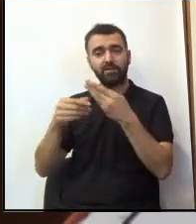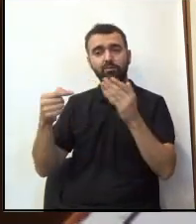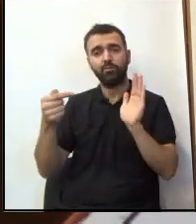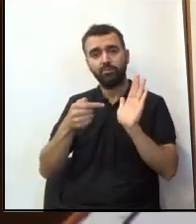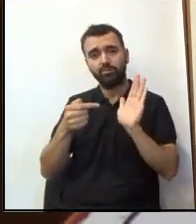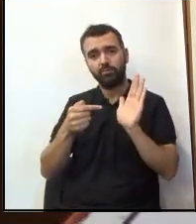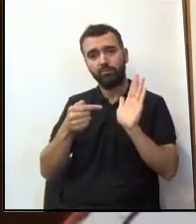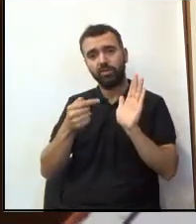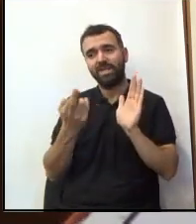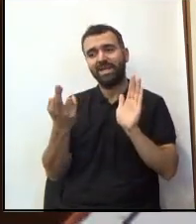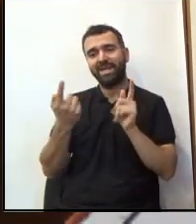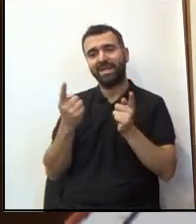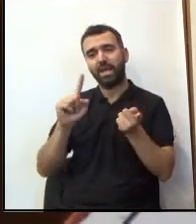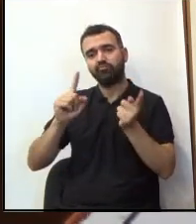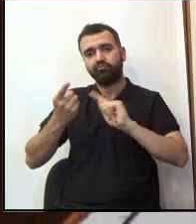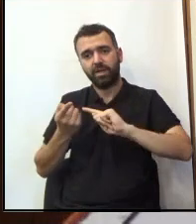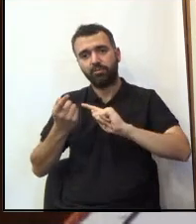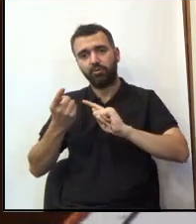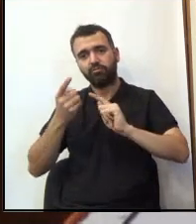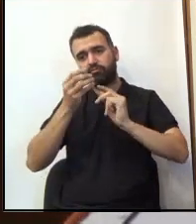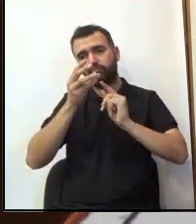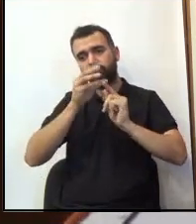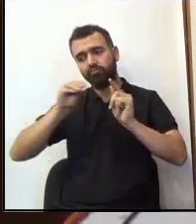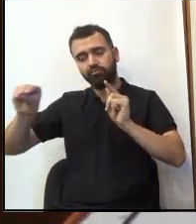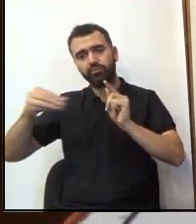a esta reasignación presupuestaria,